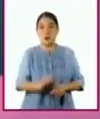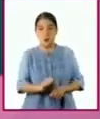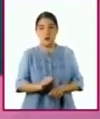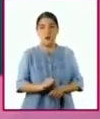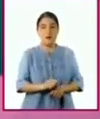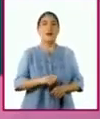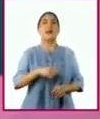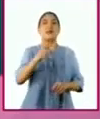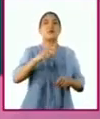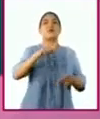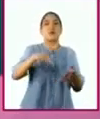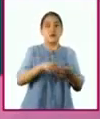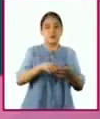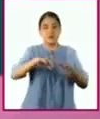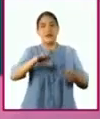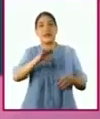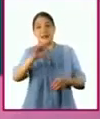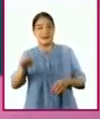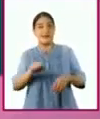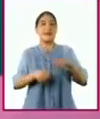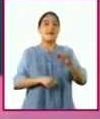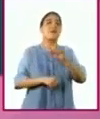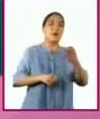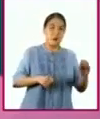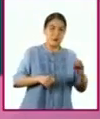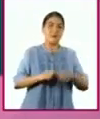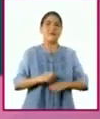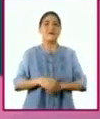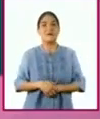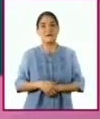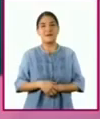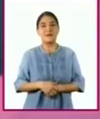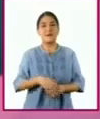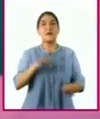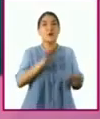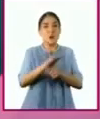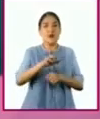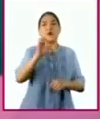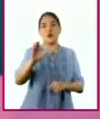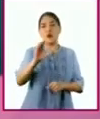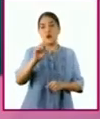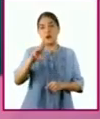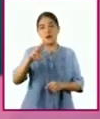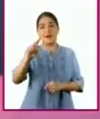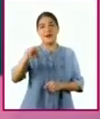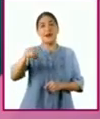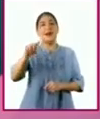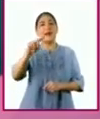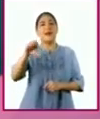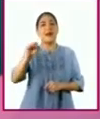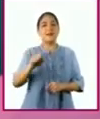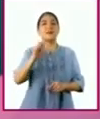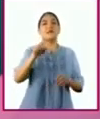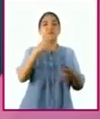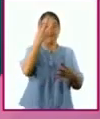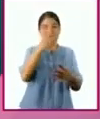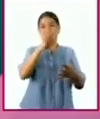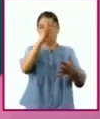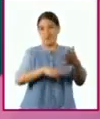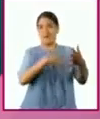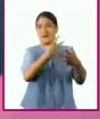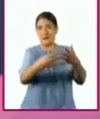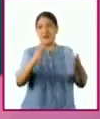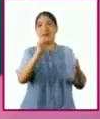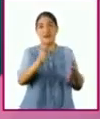y longitud en sentido este-oeste. Las coordenadas tienen como base la cuadrícula geográfica,